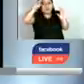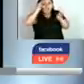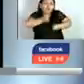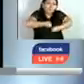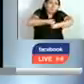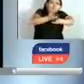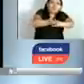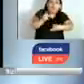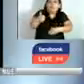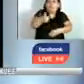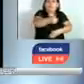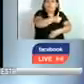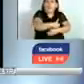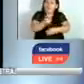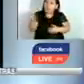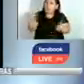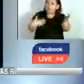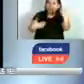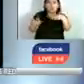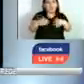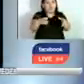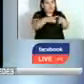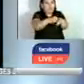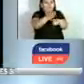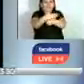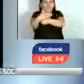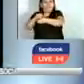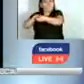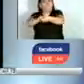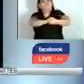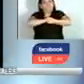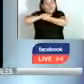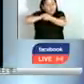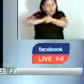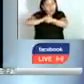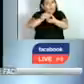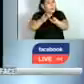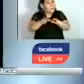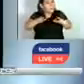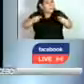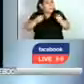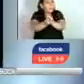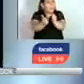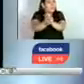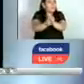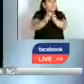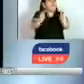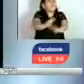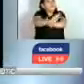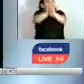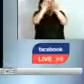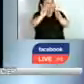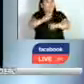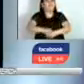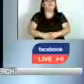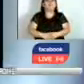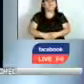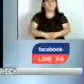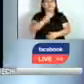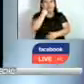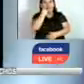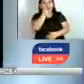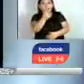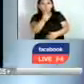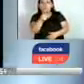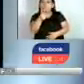salvadoreño y instamos a todas las partes a que trabajen juntas para resolver pacíficamente cualquier inquietud sobre esta elección. Valoramos la